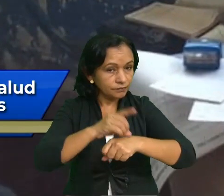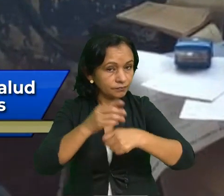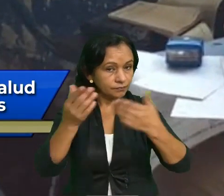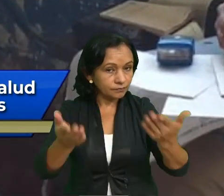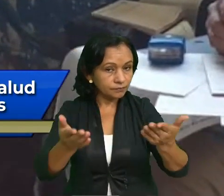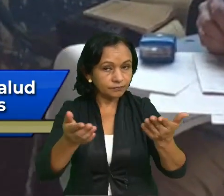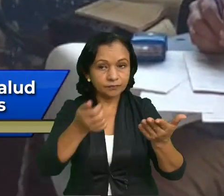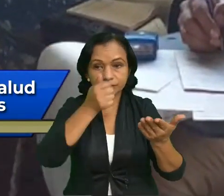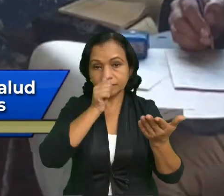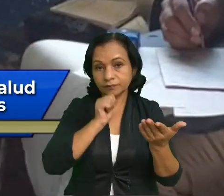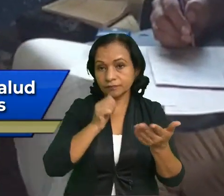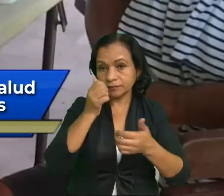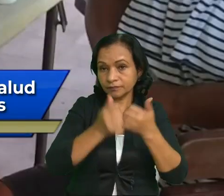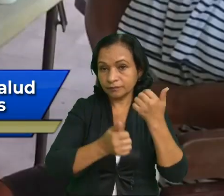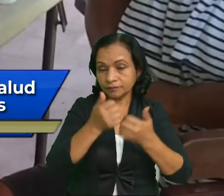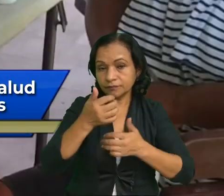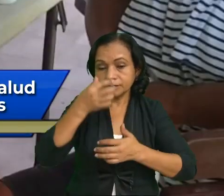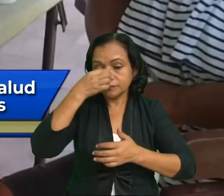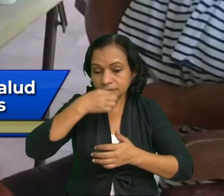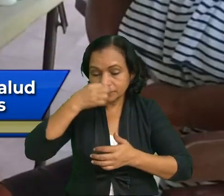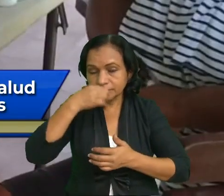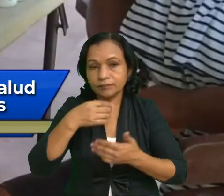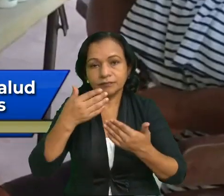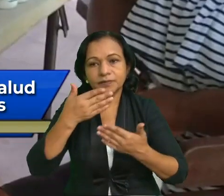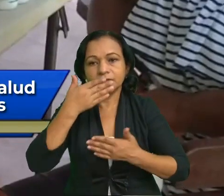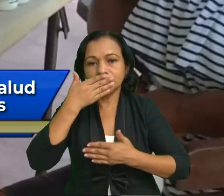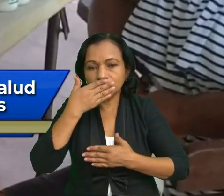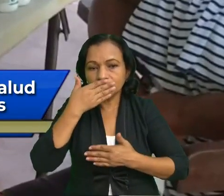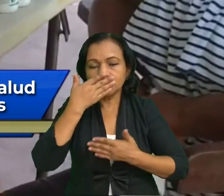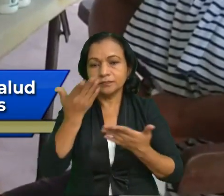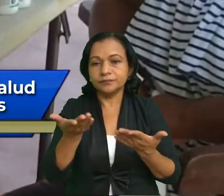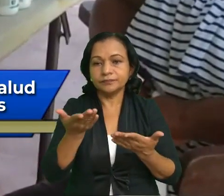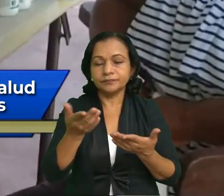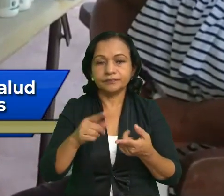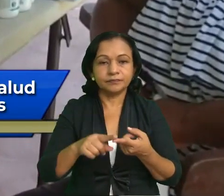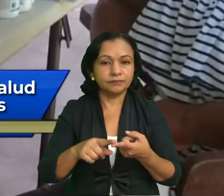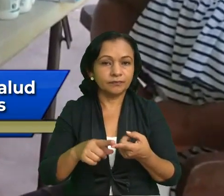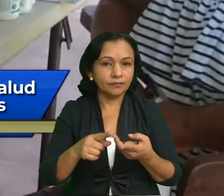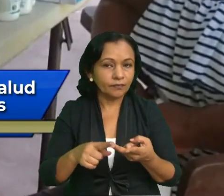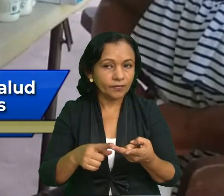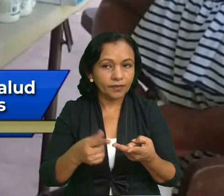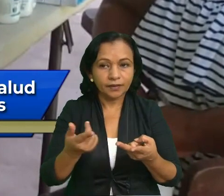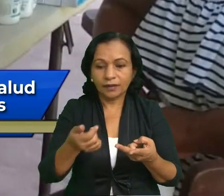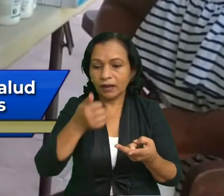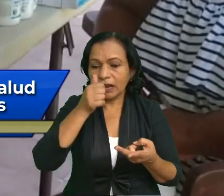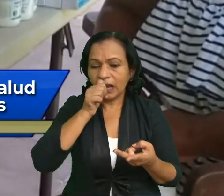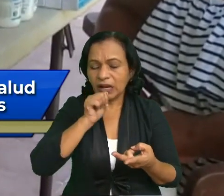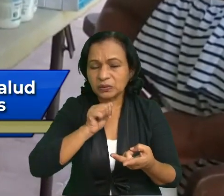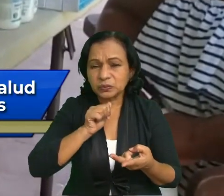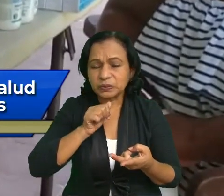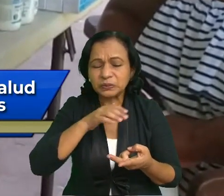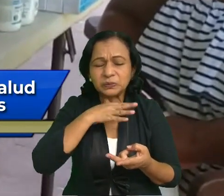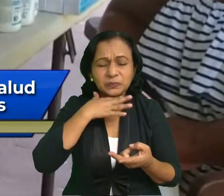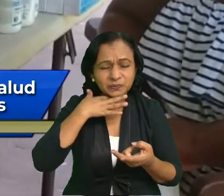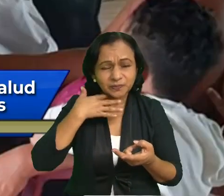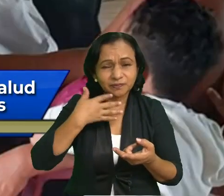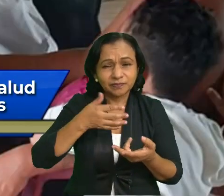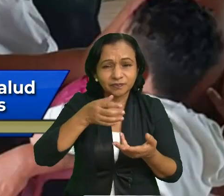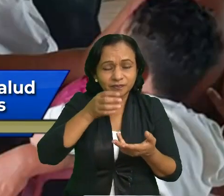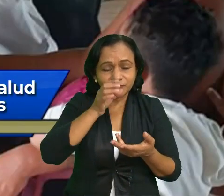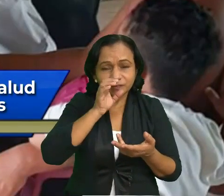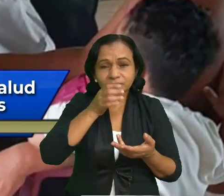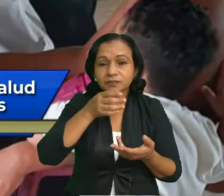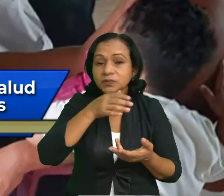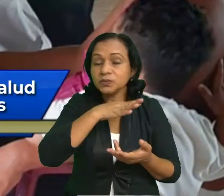en agua van a tener de resfriados posiblemente si alguien no tomo adecuadamente un agua que estuviese de